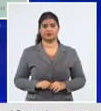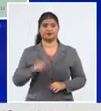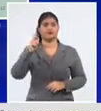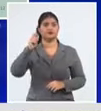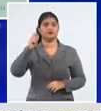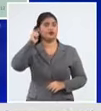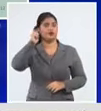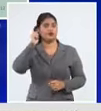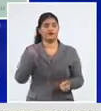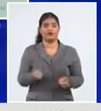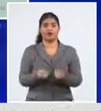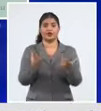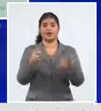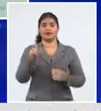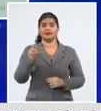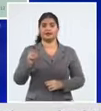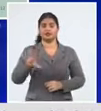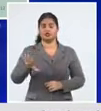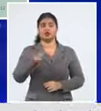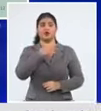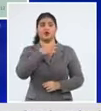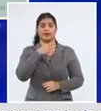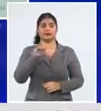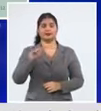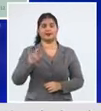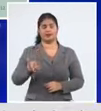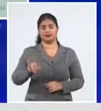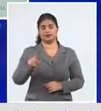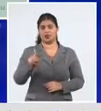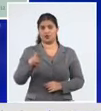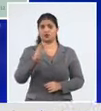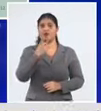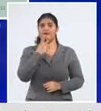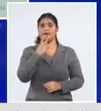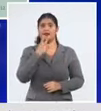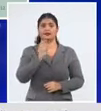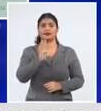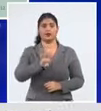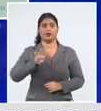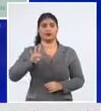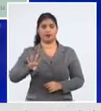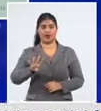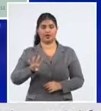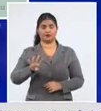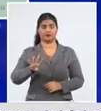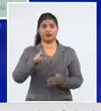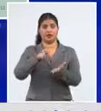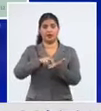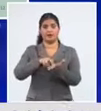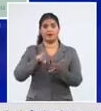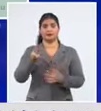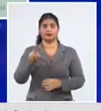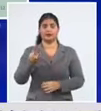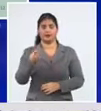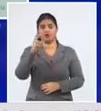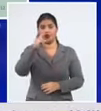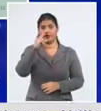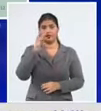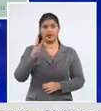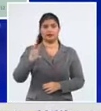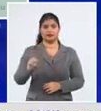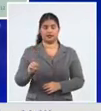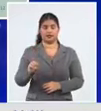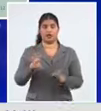105, Esmeralda 61, Vertientes 44, Minas 32, Nuevitas 30, Guaymaro